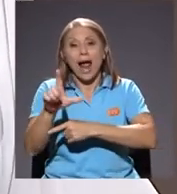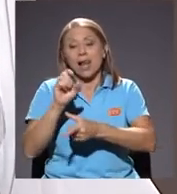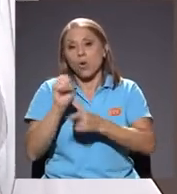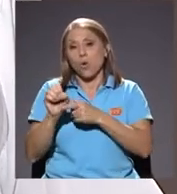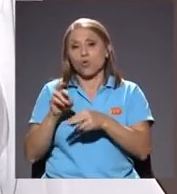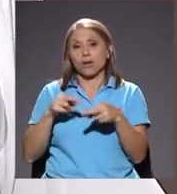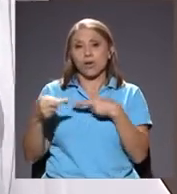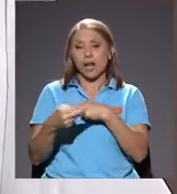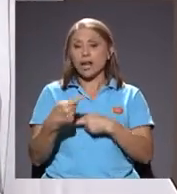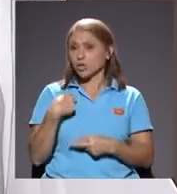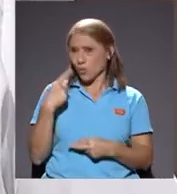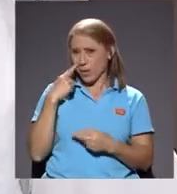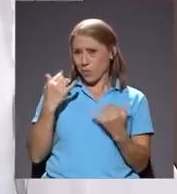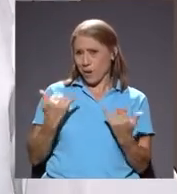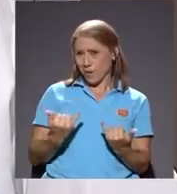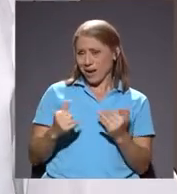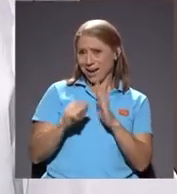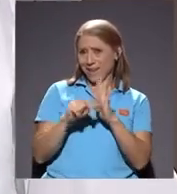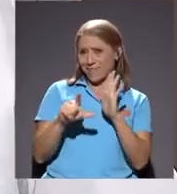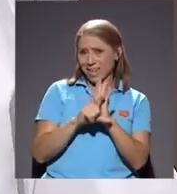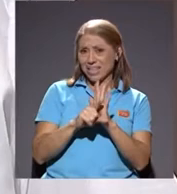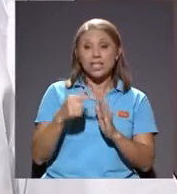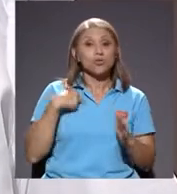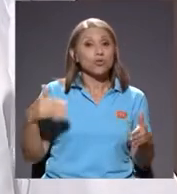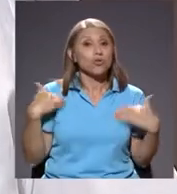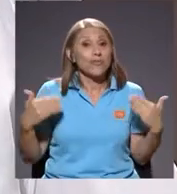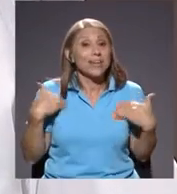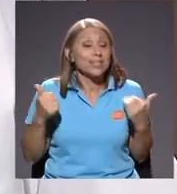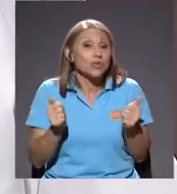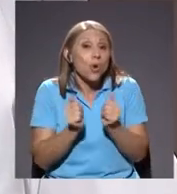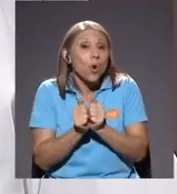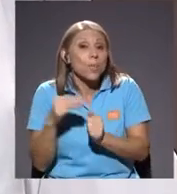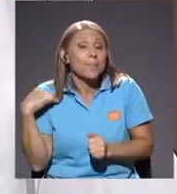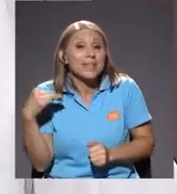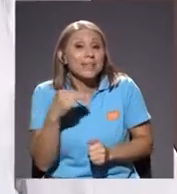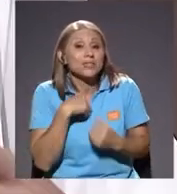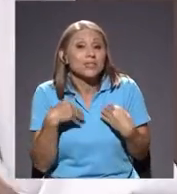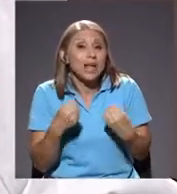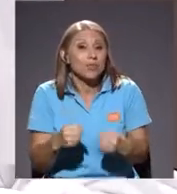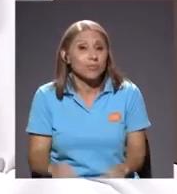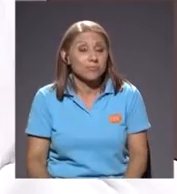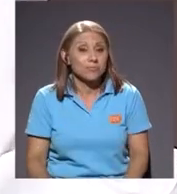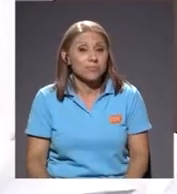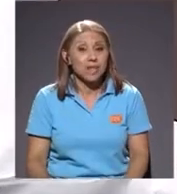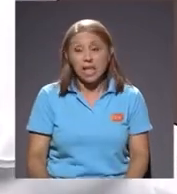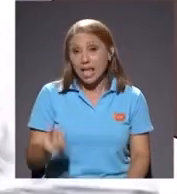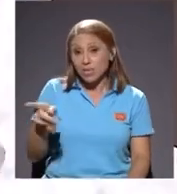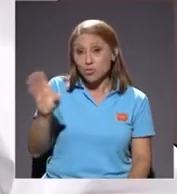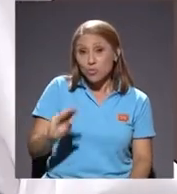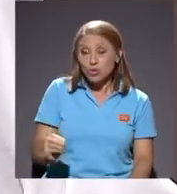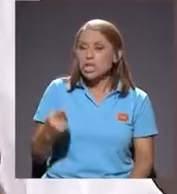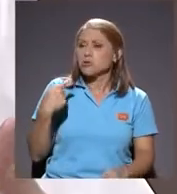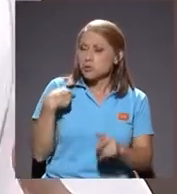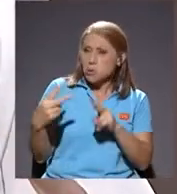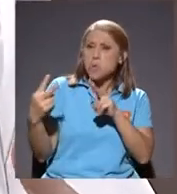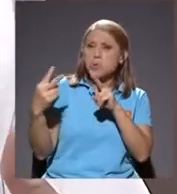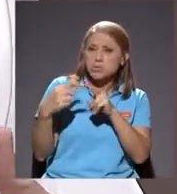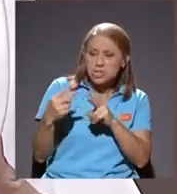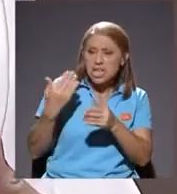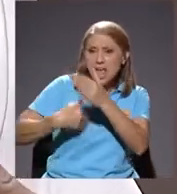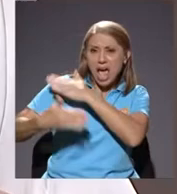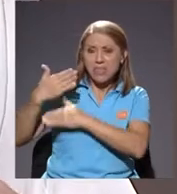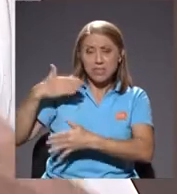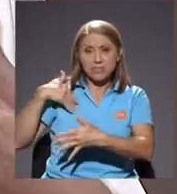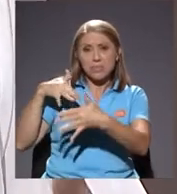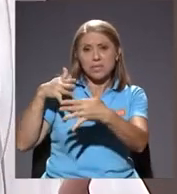verdad yo estoy feliz con el ministro de salud por ejemplo ahora muchacho que conocí que fue algo nuestro verdad